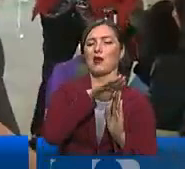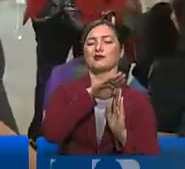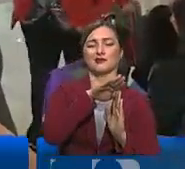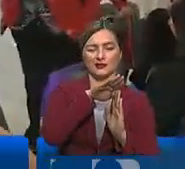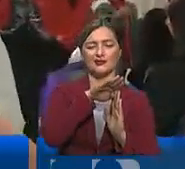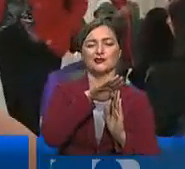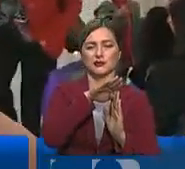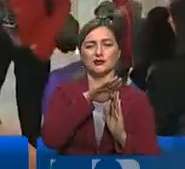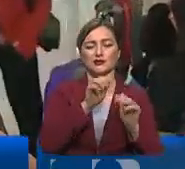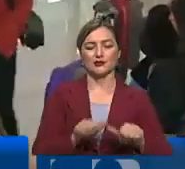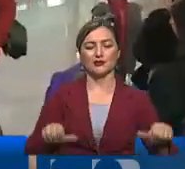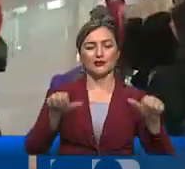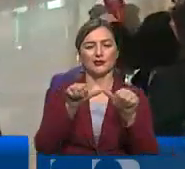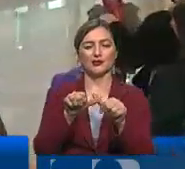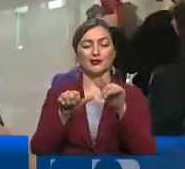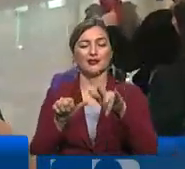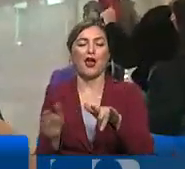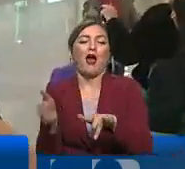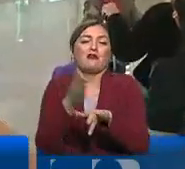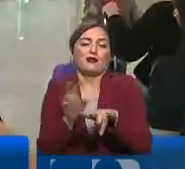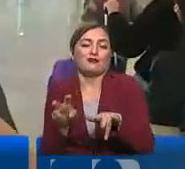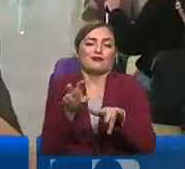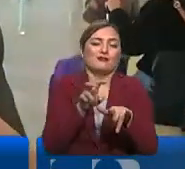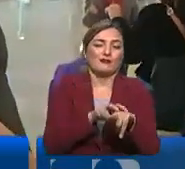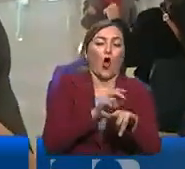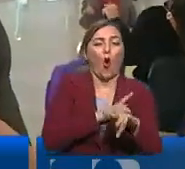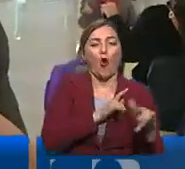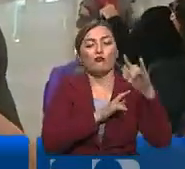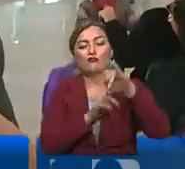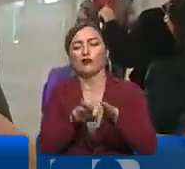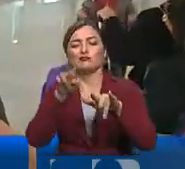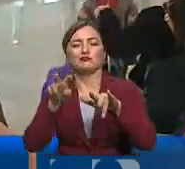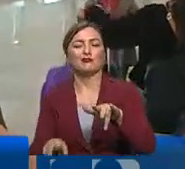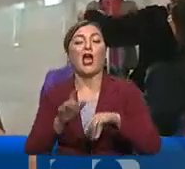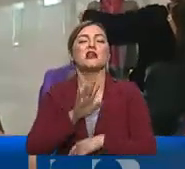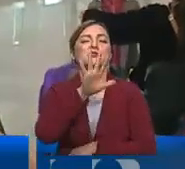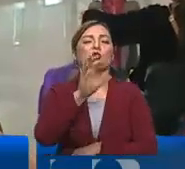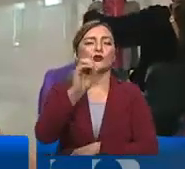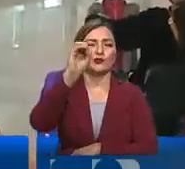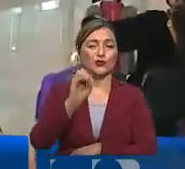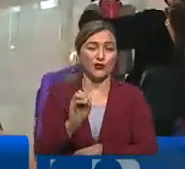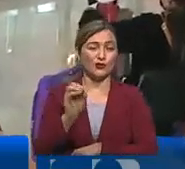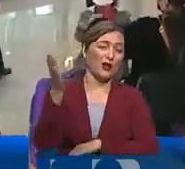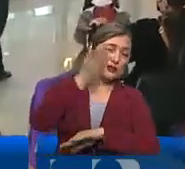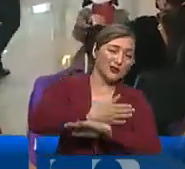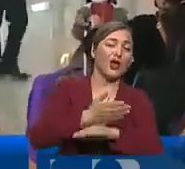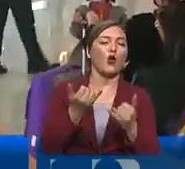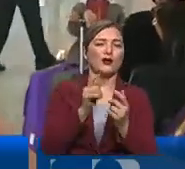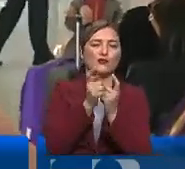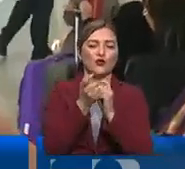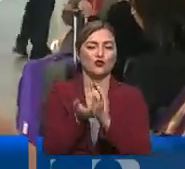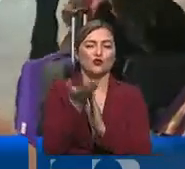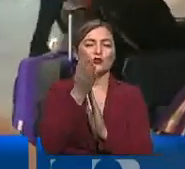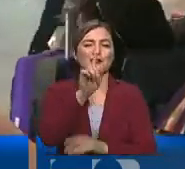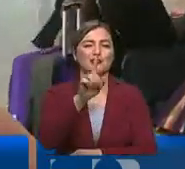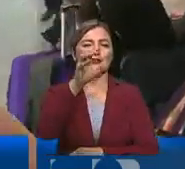aforo en áreas de preembarque y en áreas de arribo, del 50% que teníamos al 100%, es decir, aforo